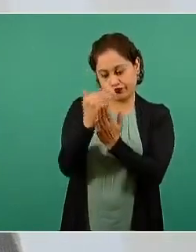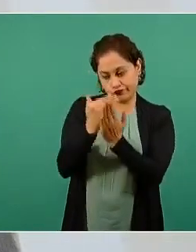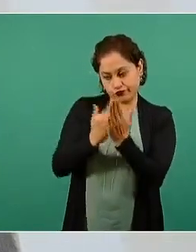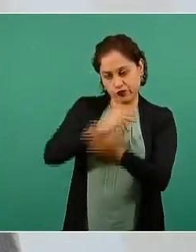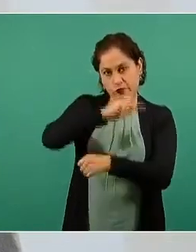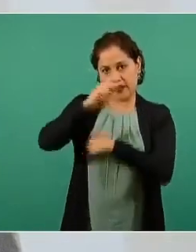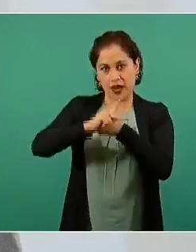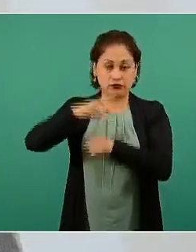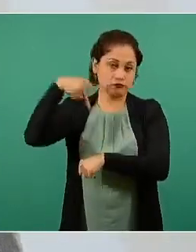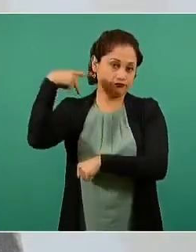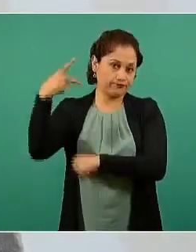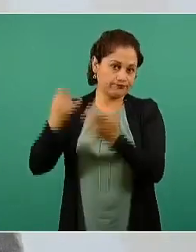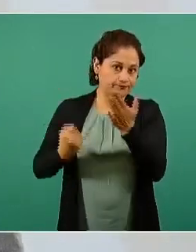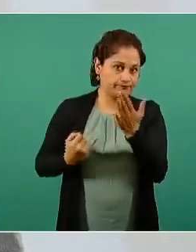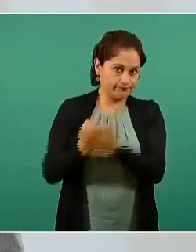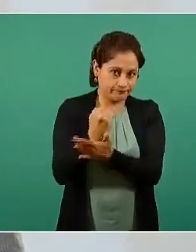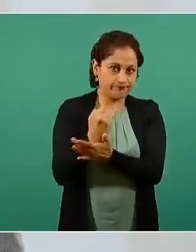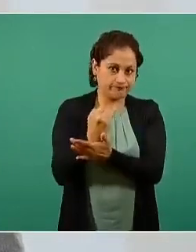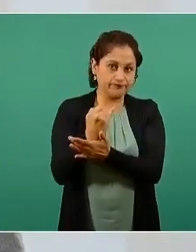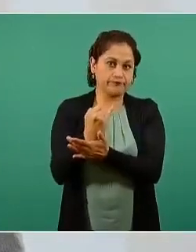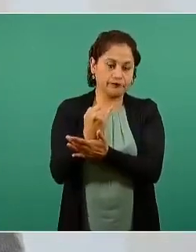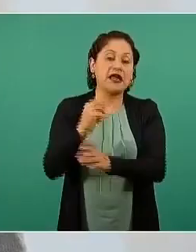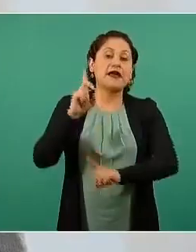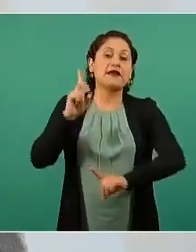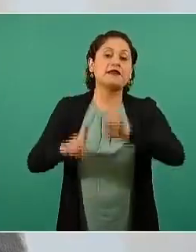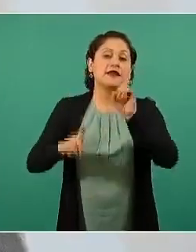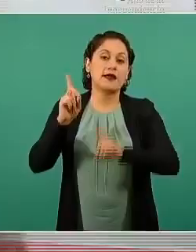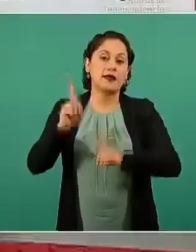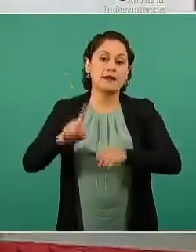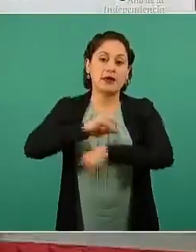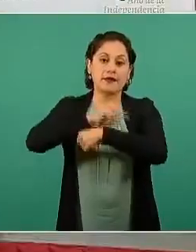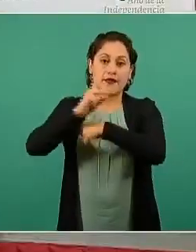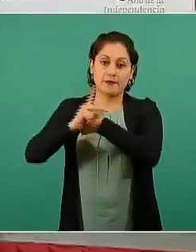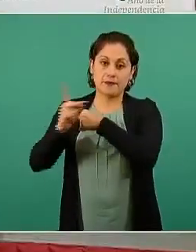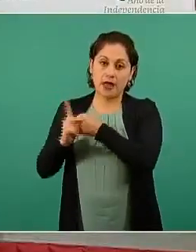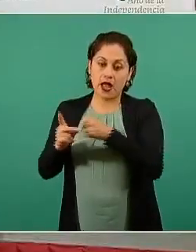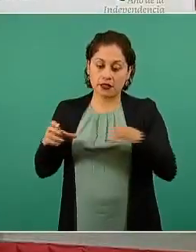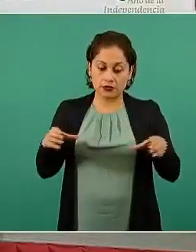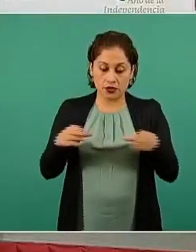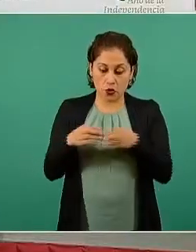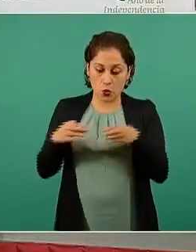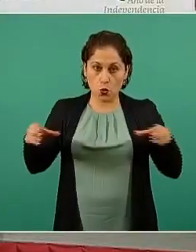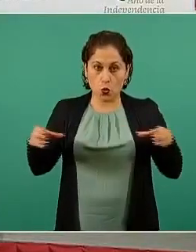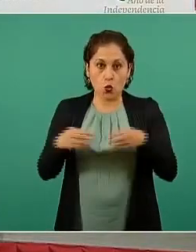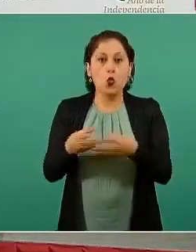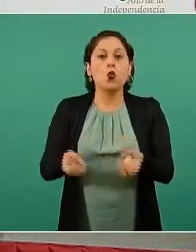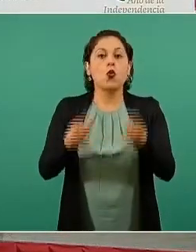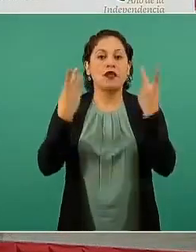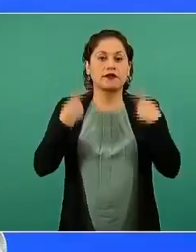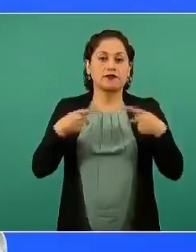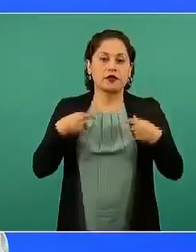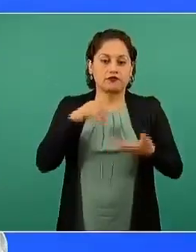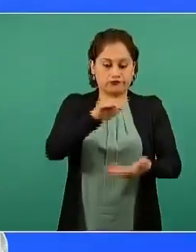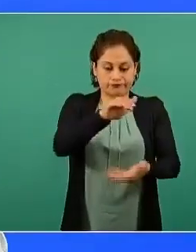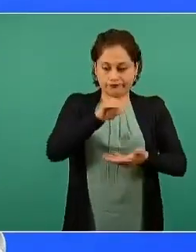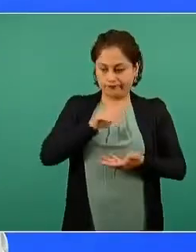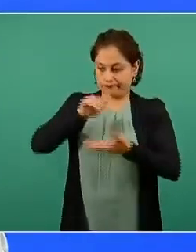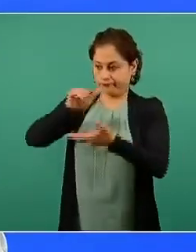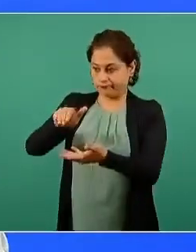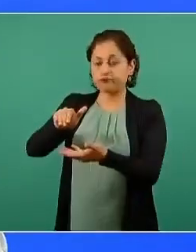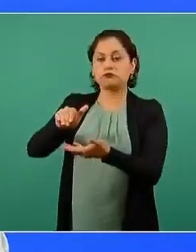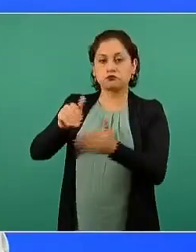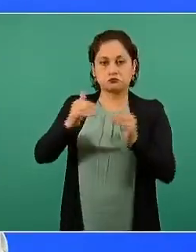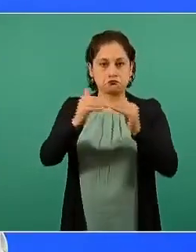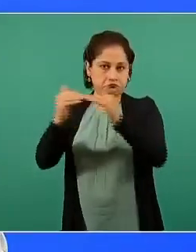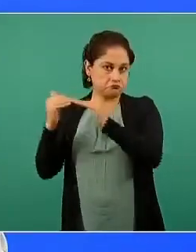la distribución, digamos, proporcional a la población y en función de la disponibilidad de lotes se va distribuyendo en forma equitativa